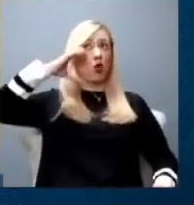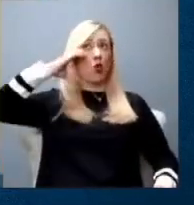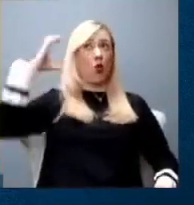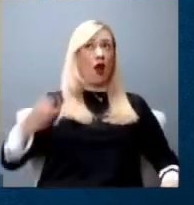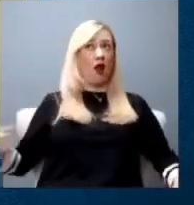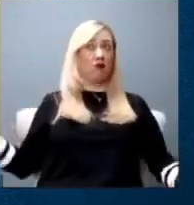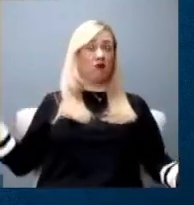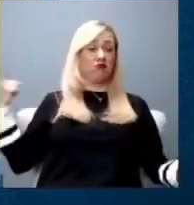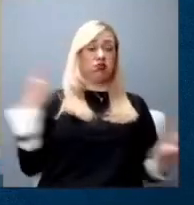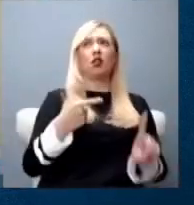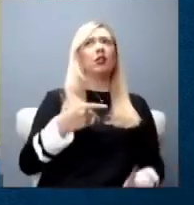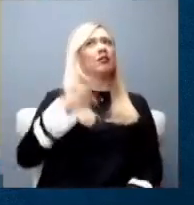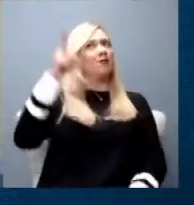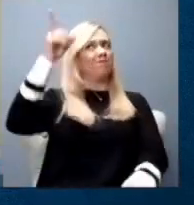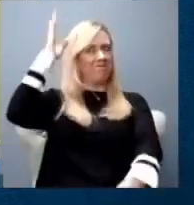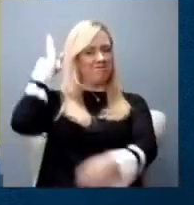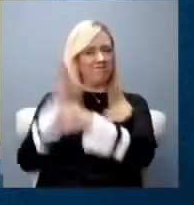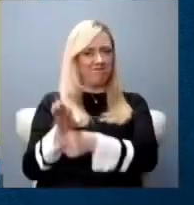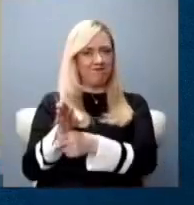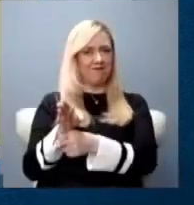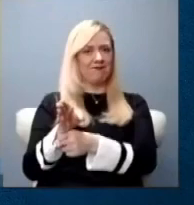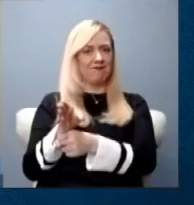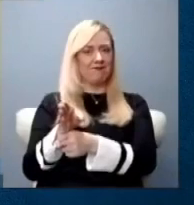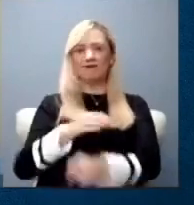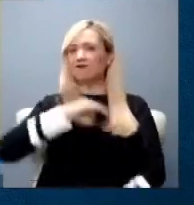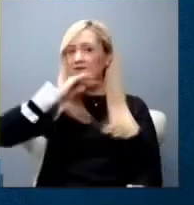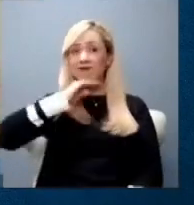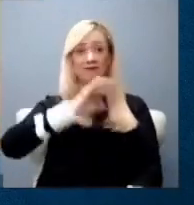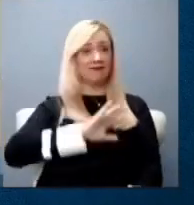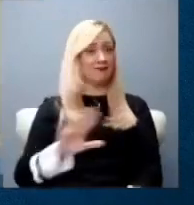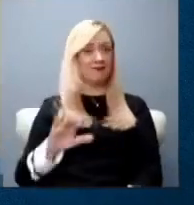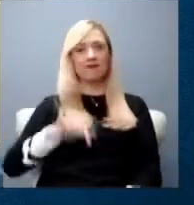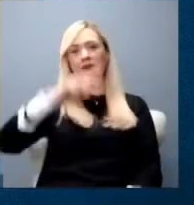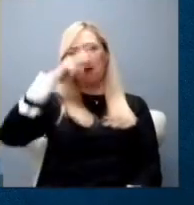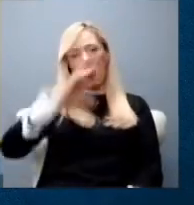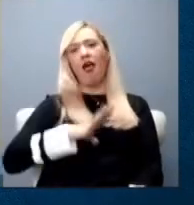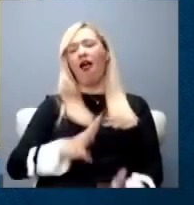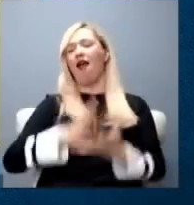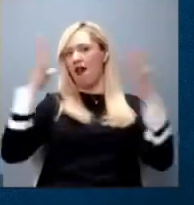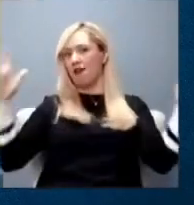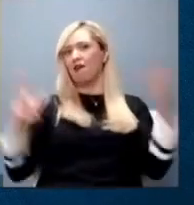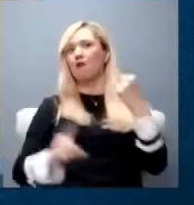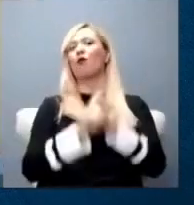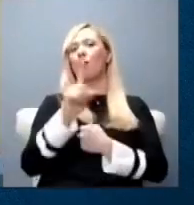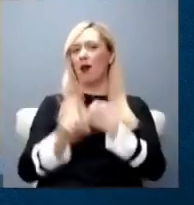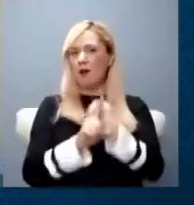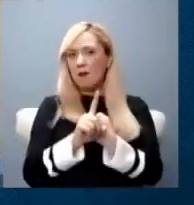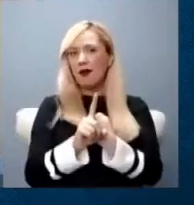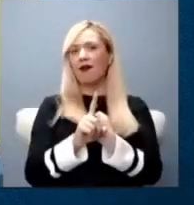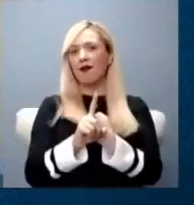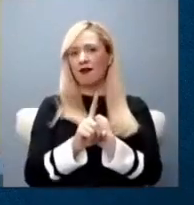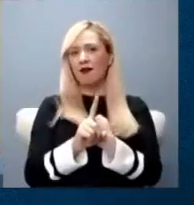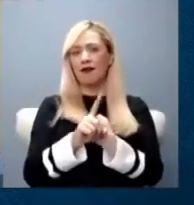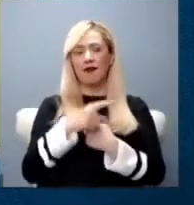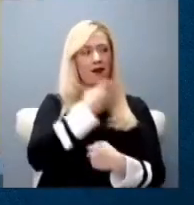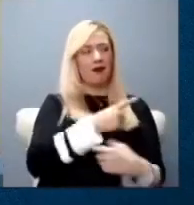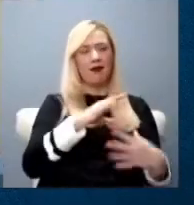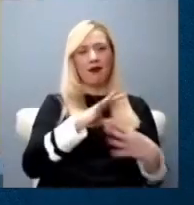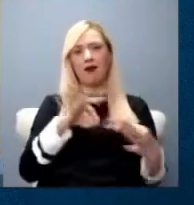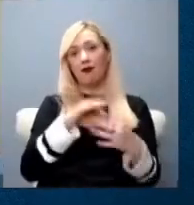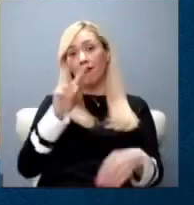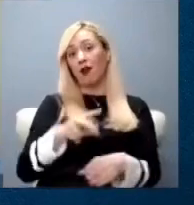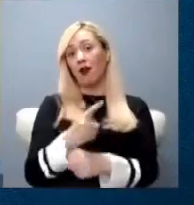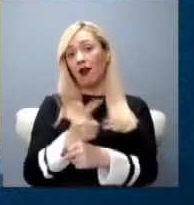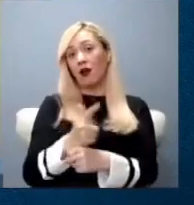en impunidad. Y aquí termino diciendo que México tiene un gran desafío, vinculando con lo que planteaba Marcia recientemente, porque